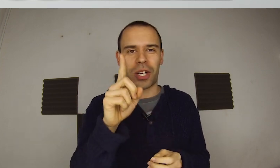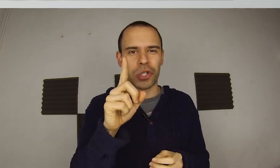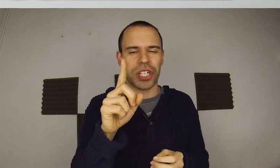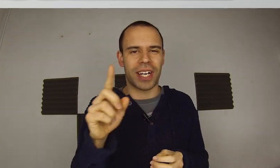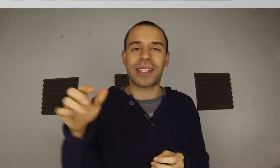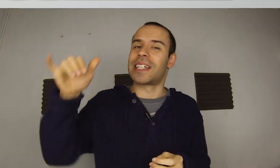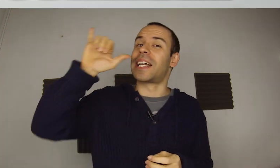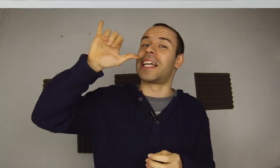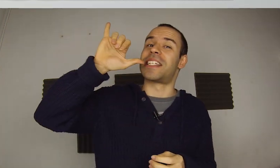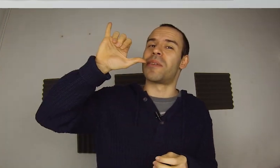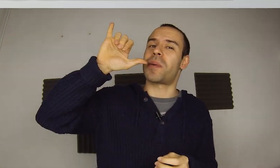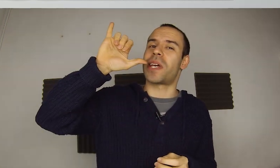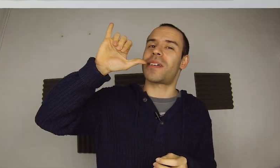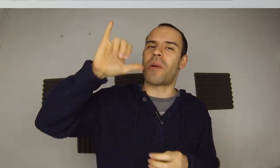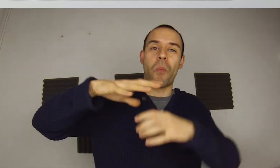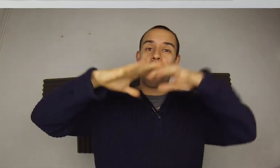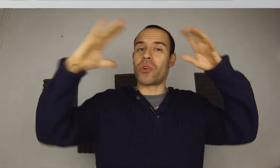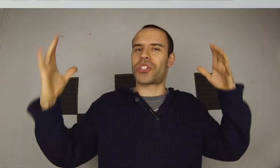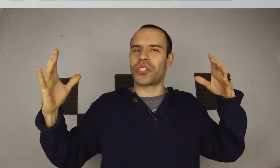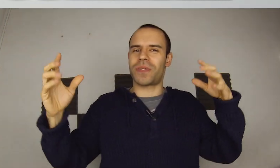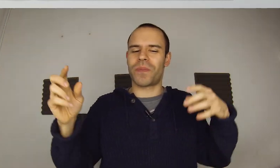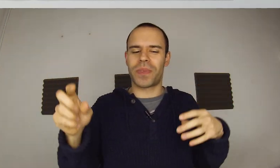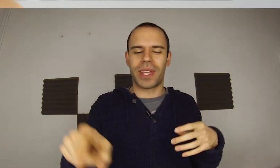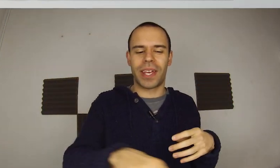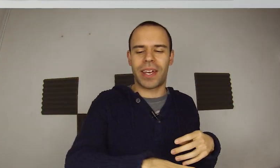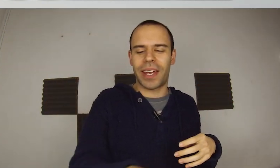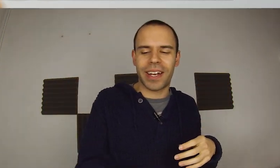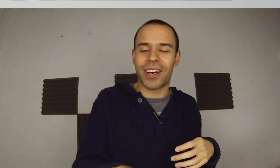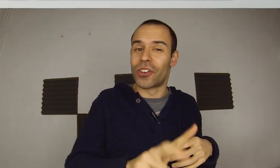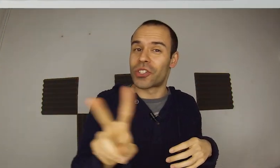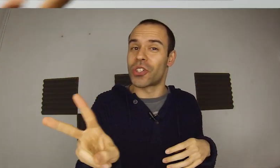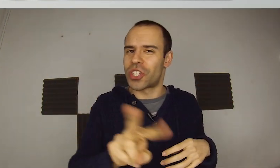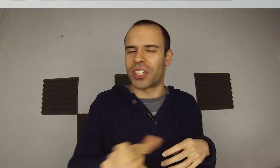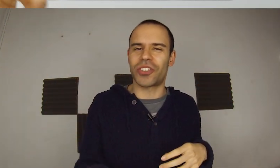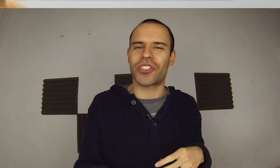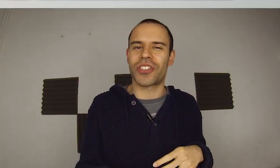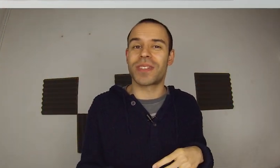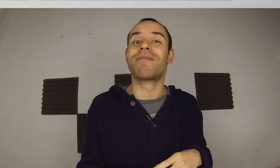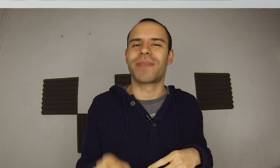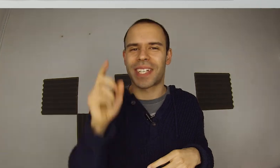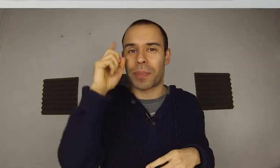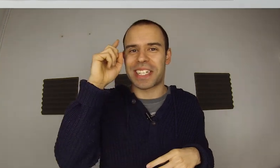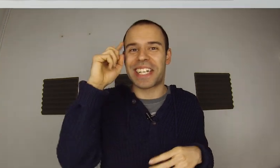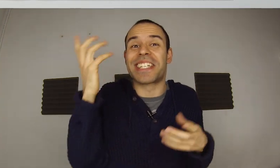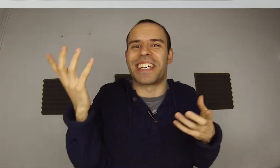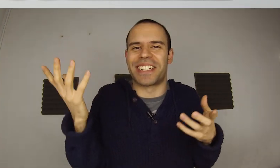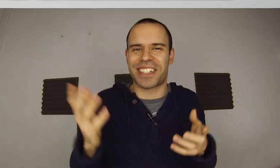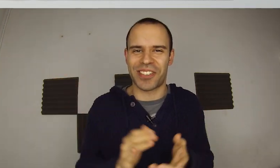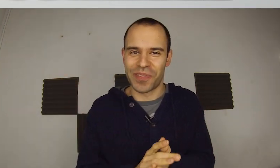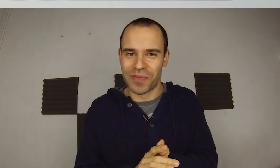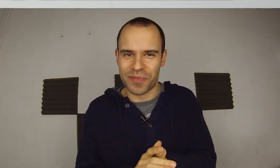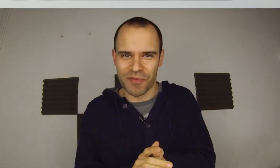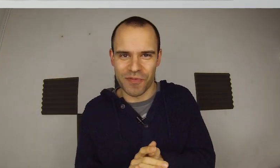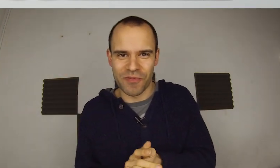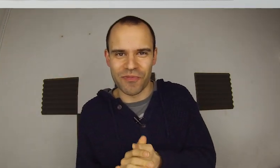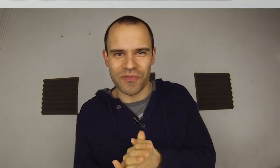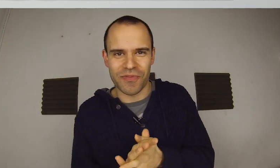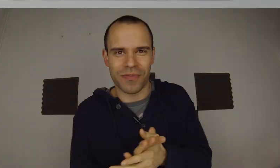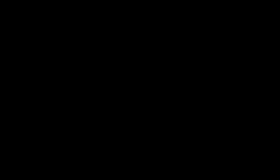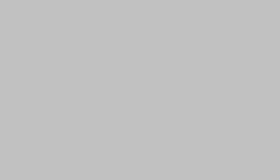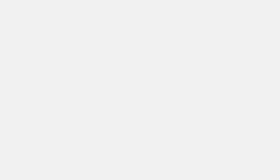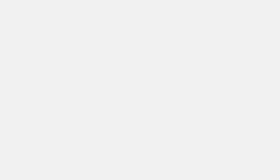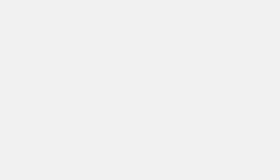una cosa que se bebe mucho en los dos sitios que pensáis que es